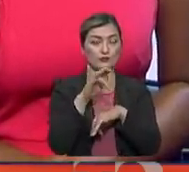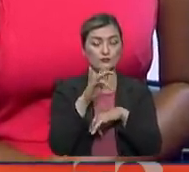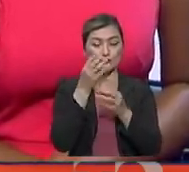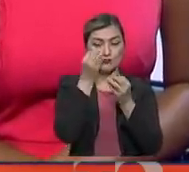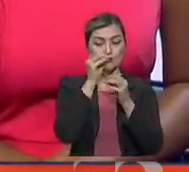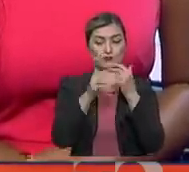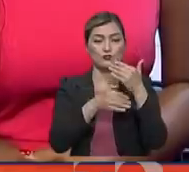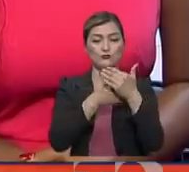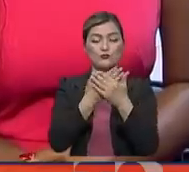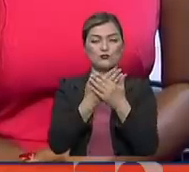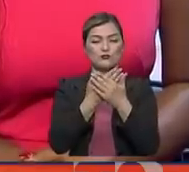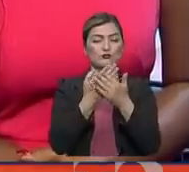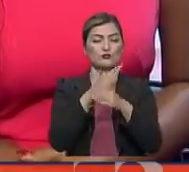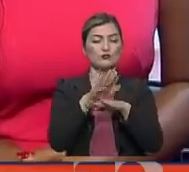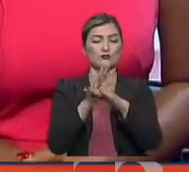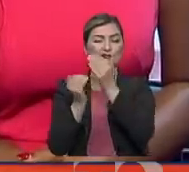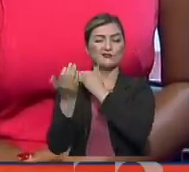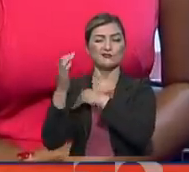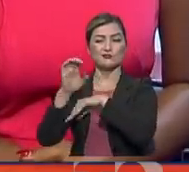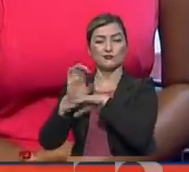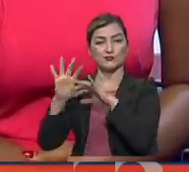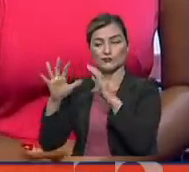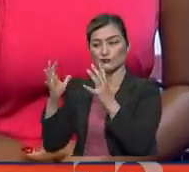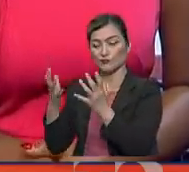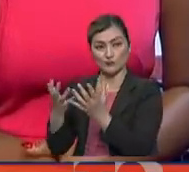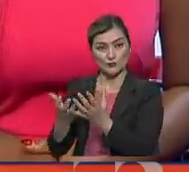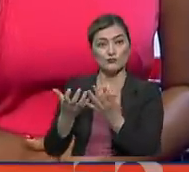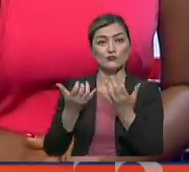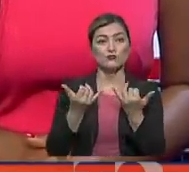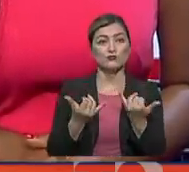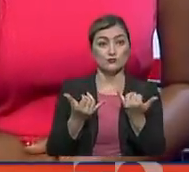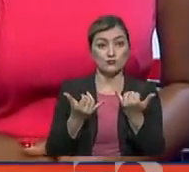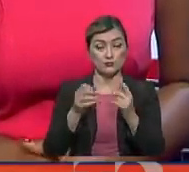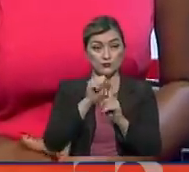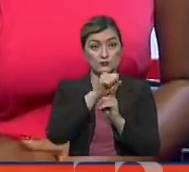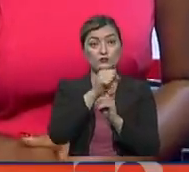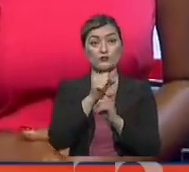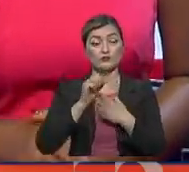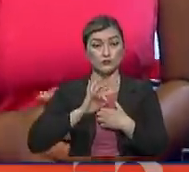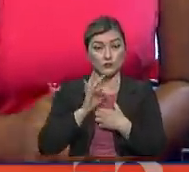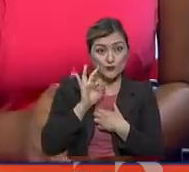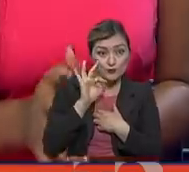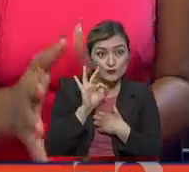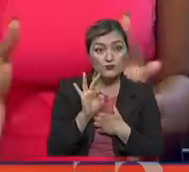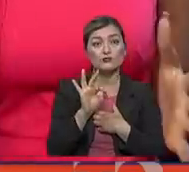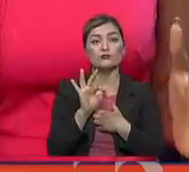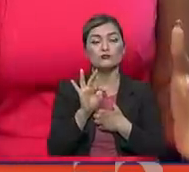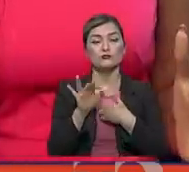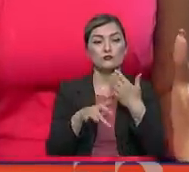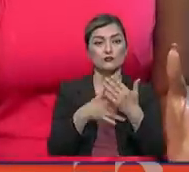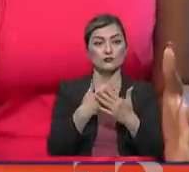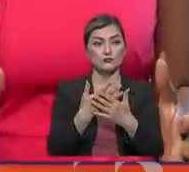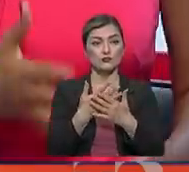darles a conocer todo lo que acontece en el país y también del mundo, sobre todo actualizar sobre la situación epidemiológica que vivimos